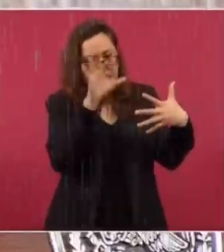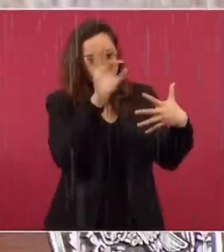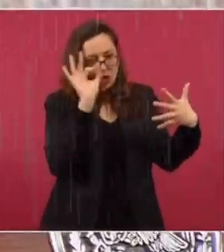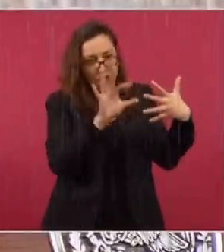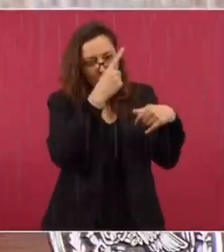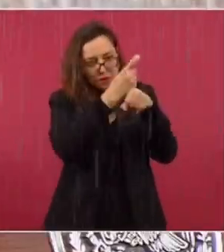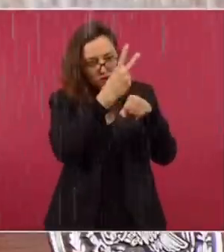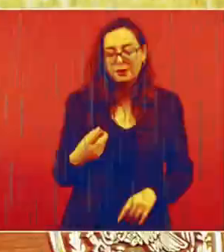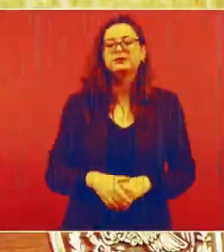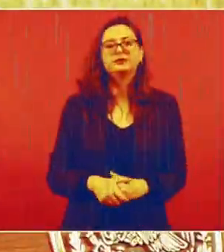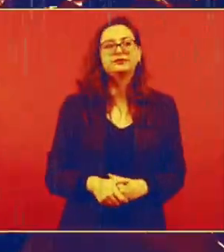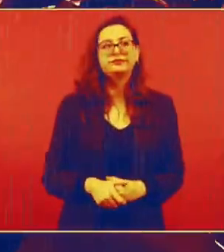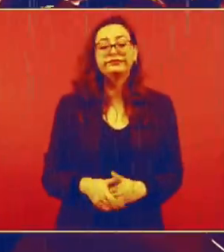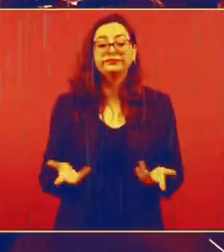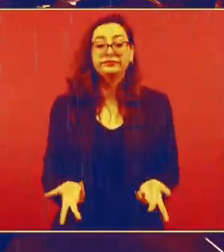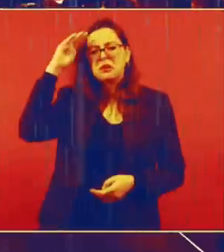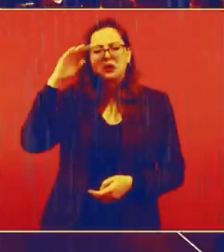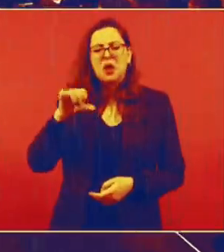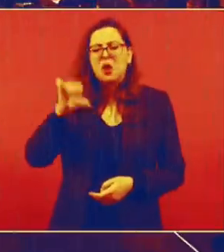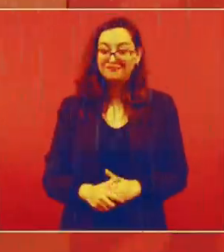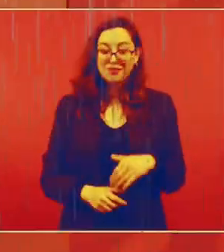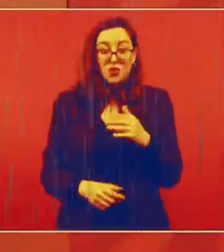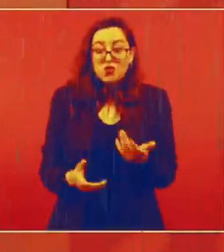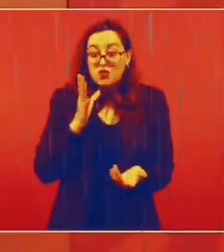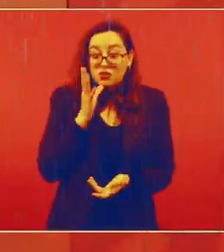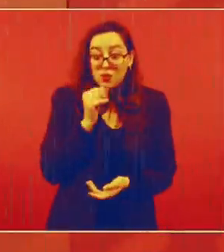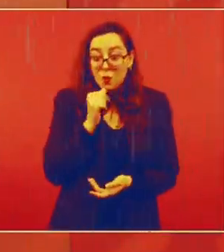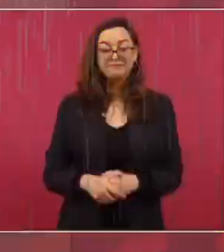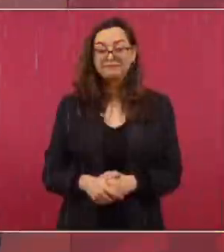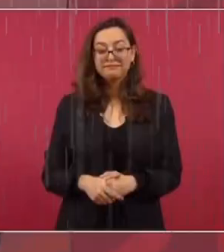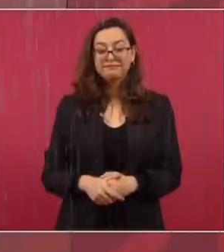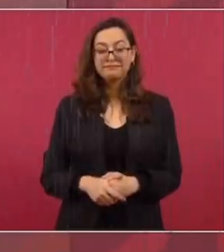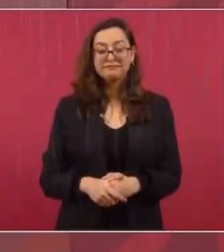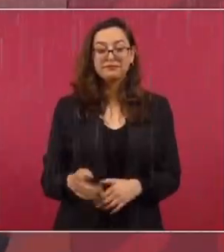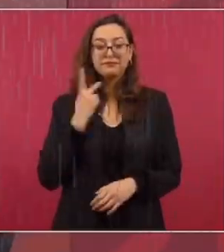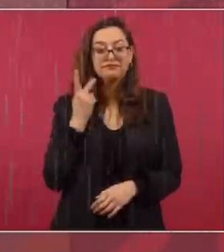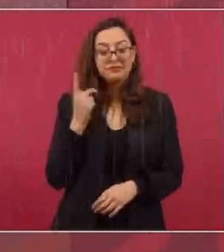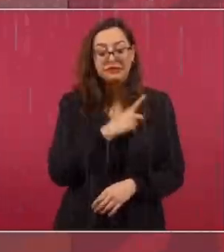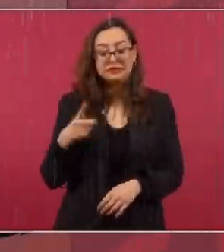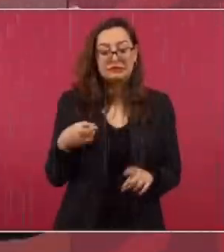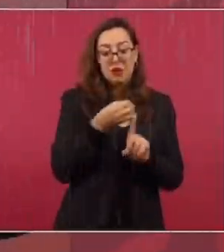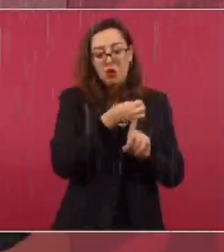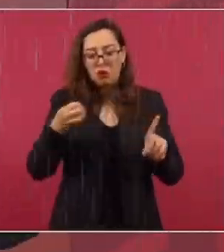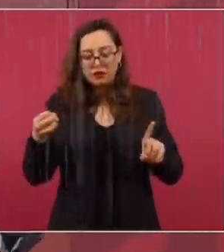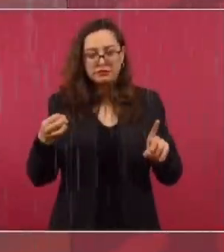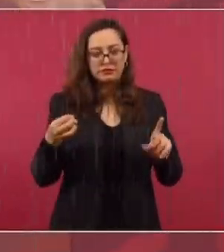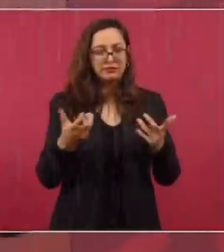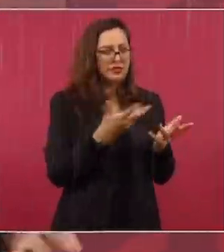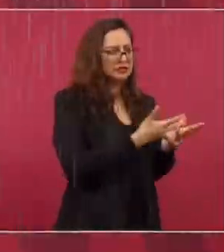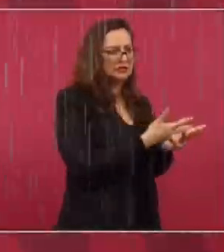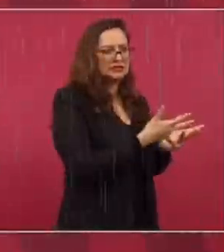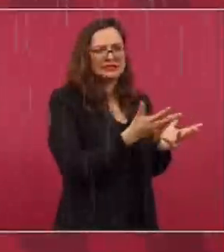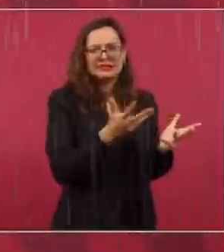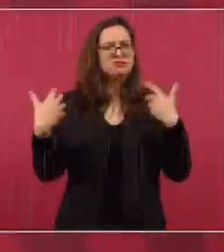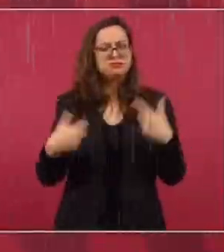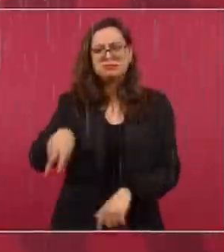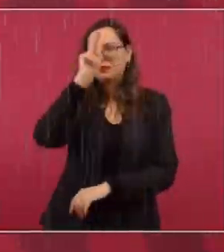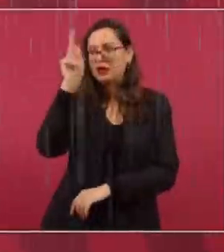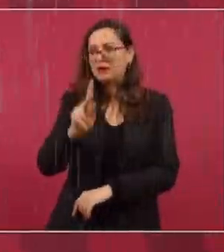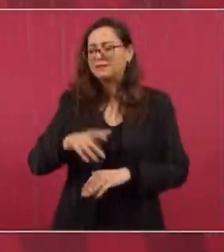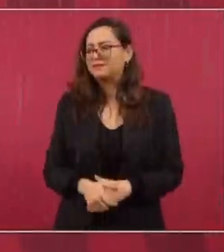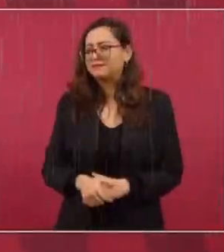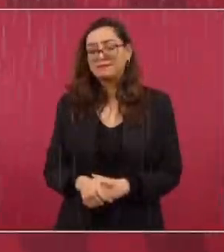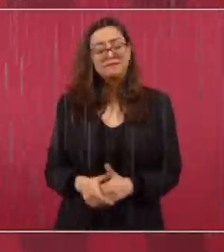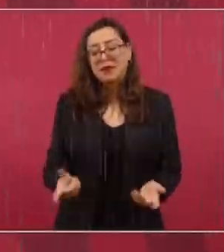no admite improvisación, no es de ocurrencias. Entonces, ¿qué hicimos? Pues aplicamos una fórmula y